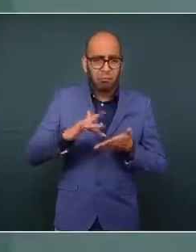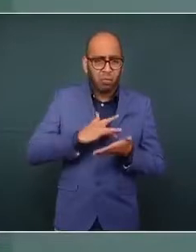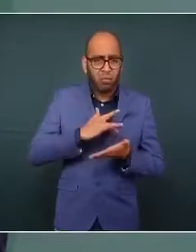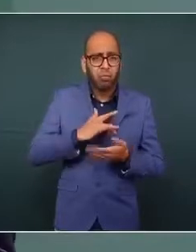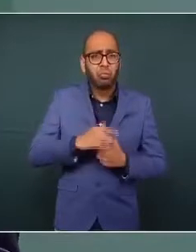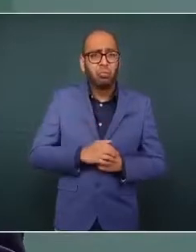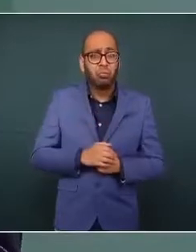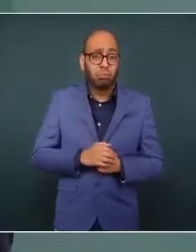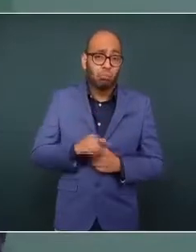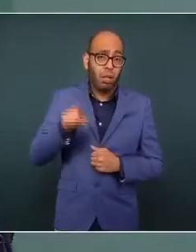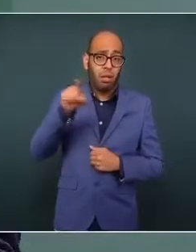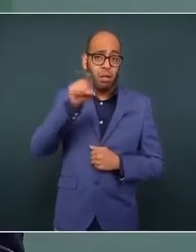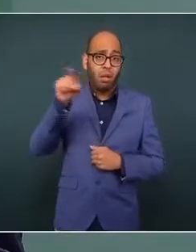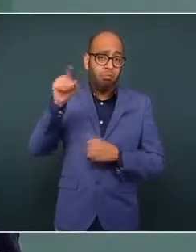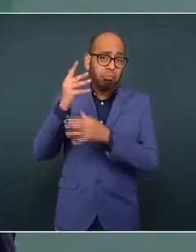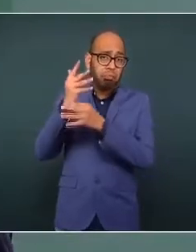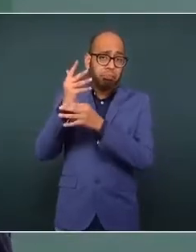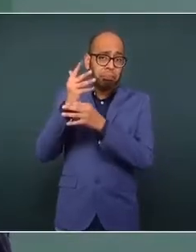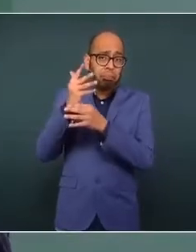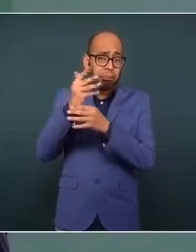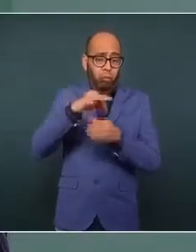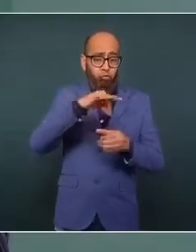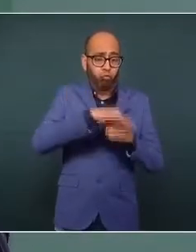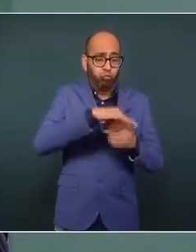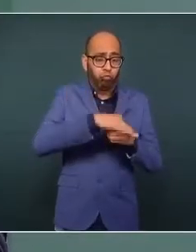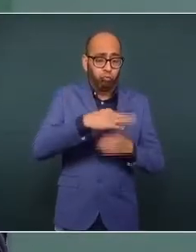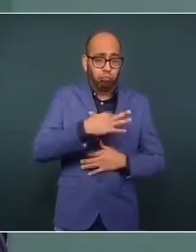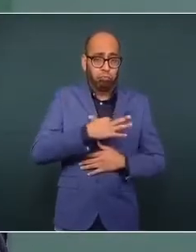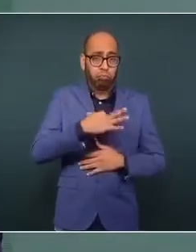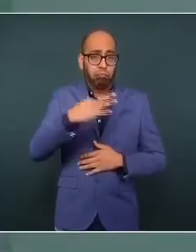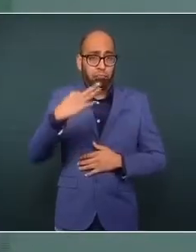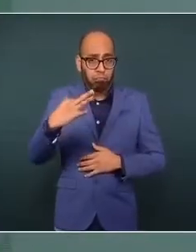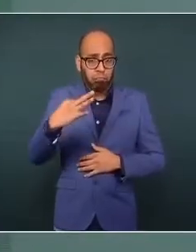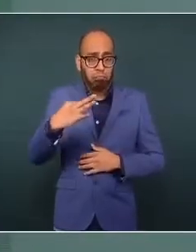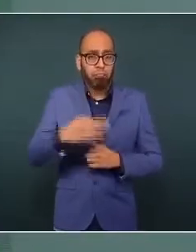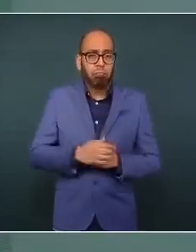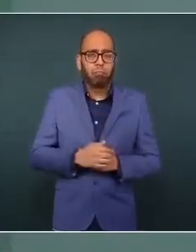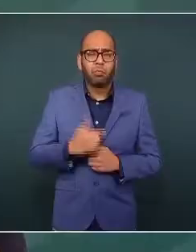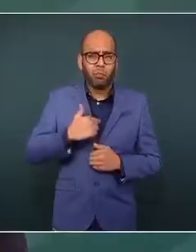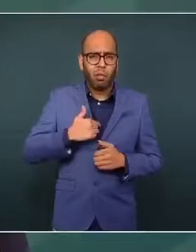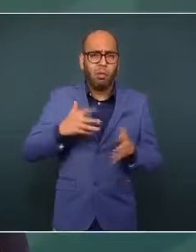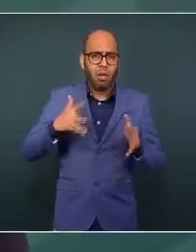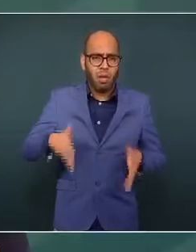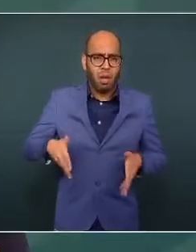que me eligieron y que me siguen respaldando. Ya lo he dicho,